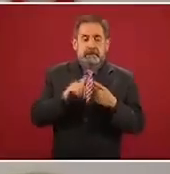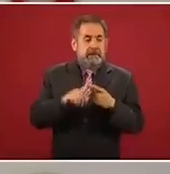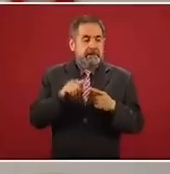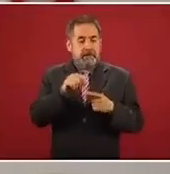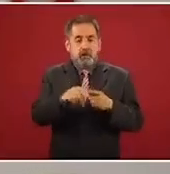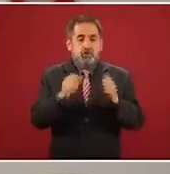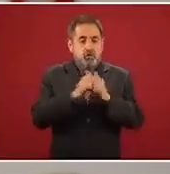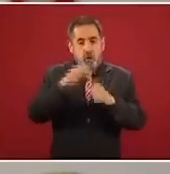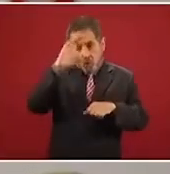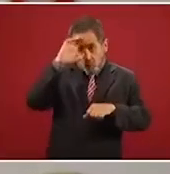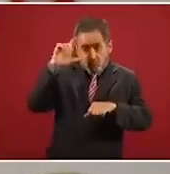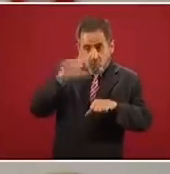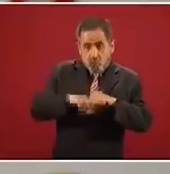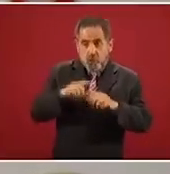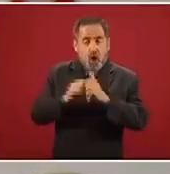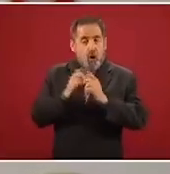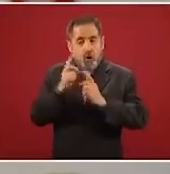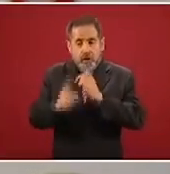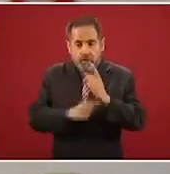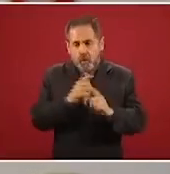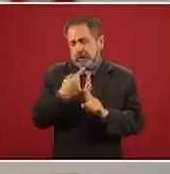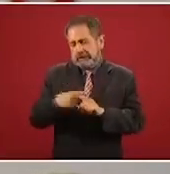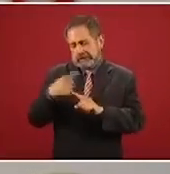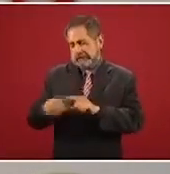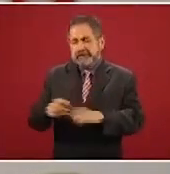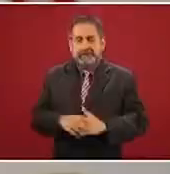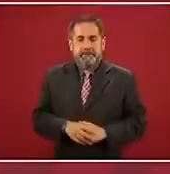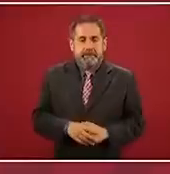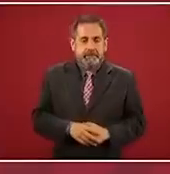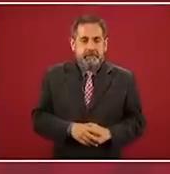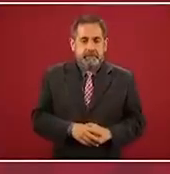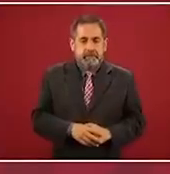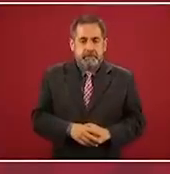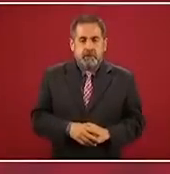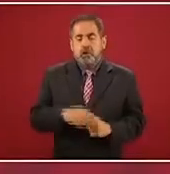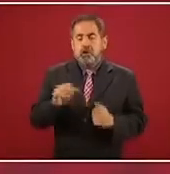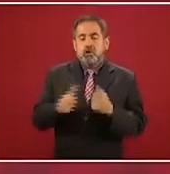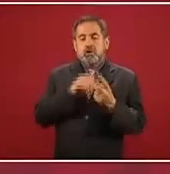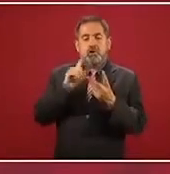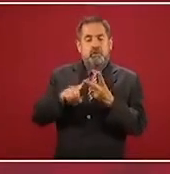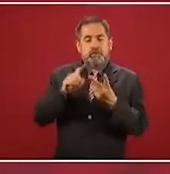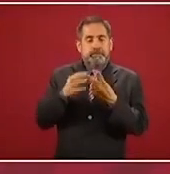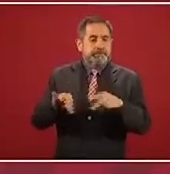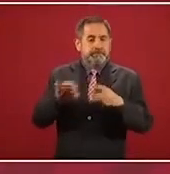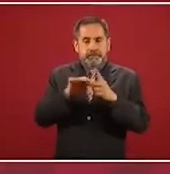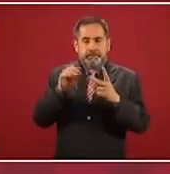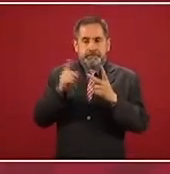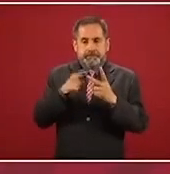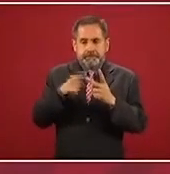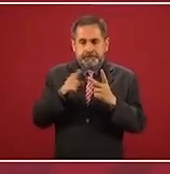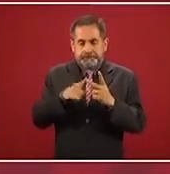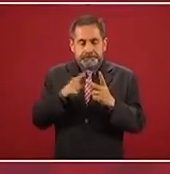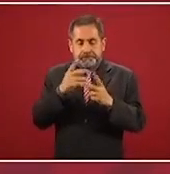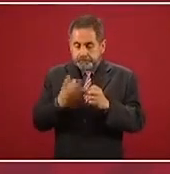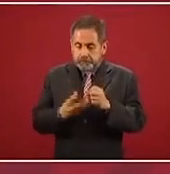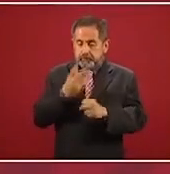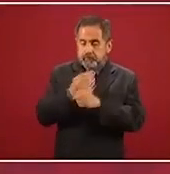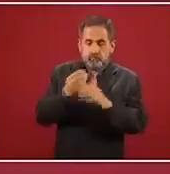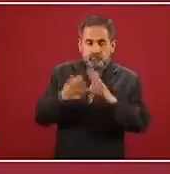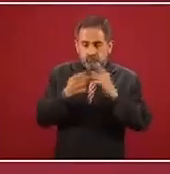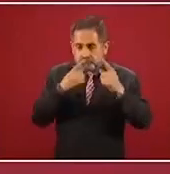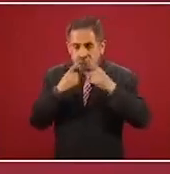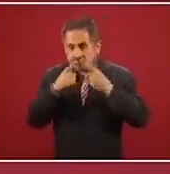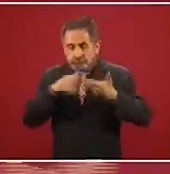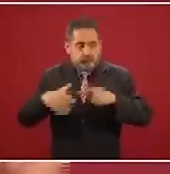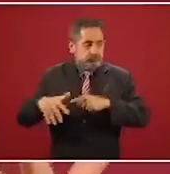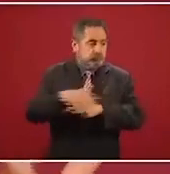través de la cultura, del deporte, etcétera. Y el otro pilar importantísimo es la reconstrucción del tejido social,